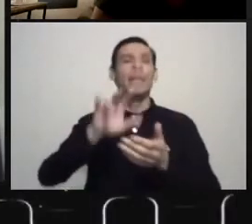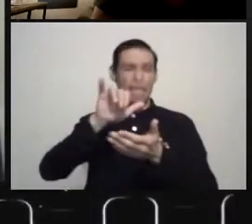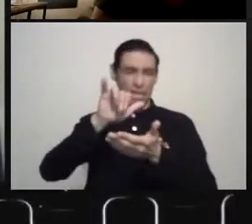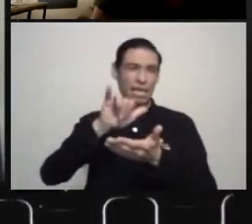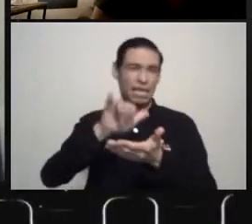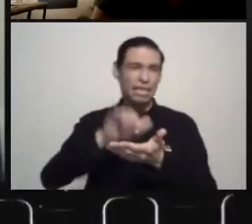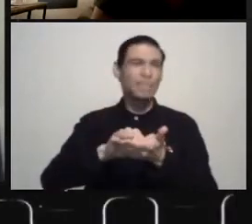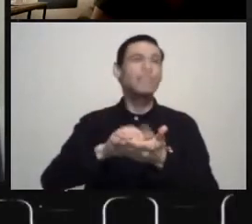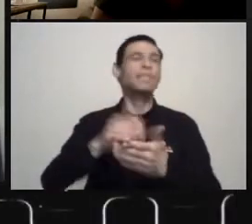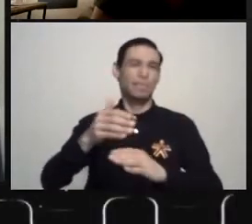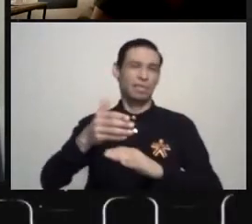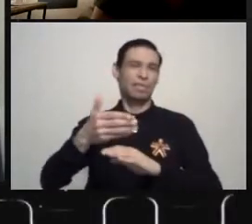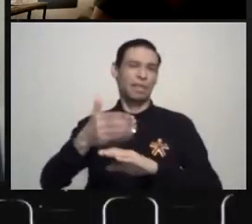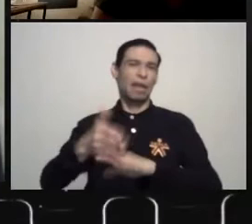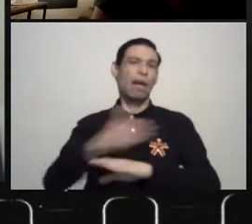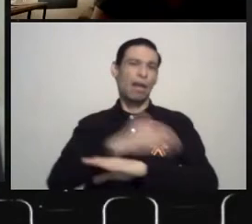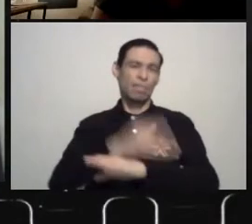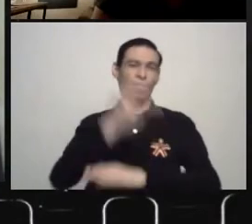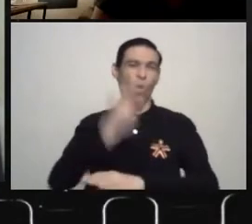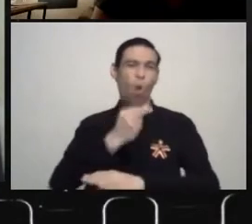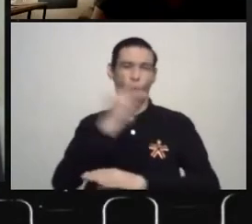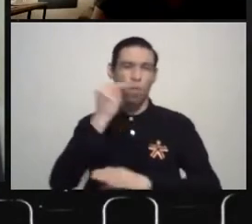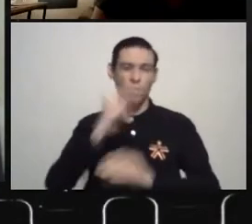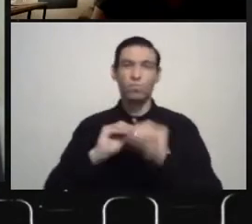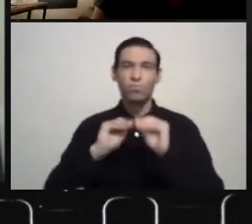de salir en salas.